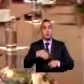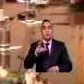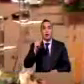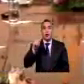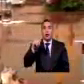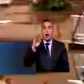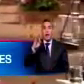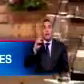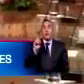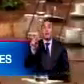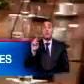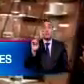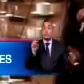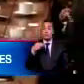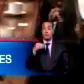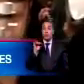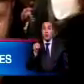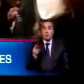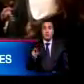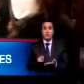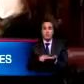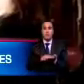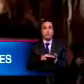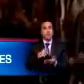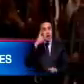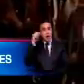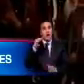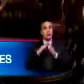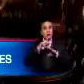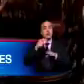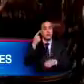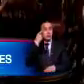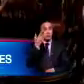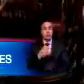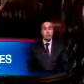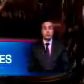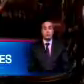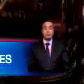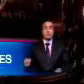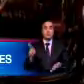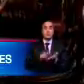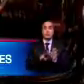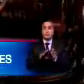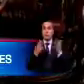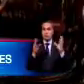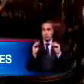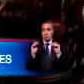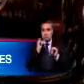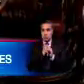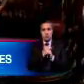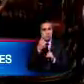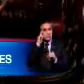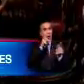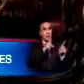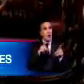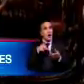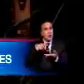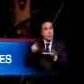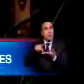se reunió este jueves con el presidente guillermo lasso en el palacio de carondelet allí ratificó la apertura de la entidad para los planes financieros